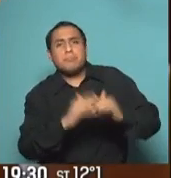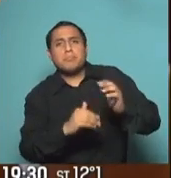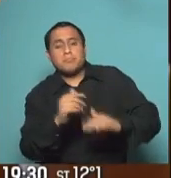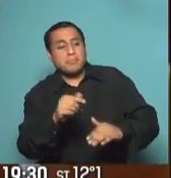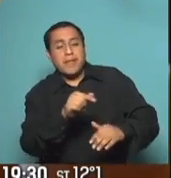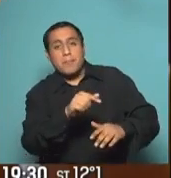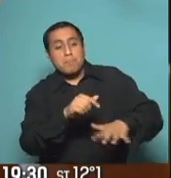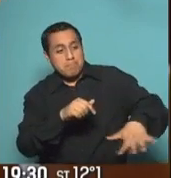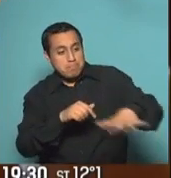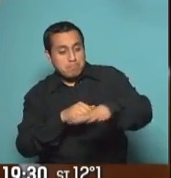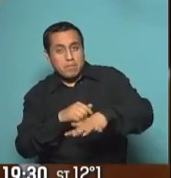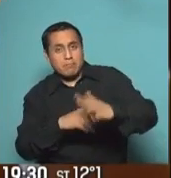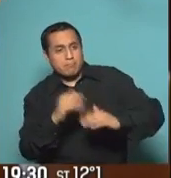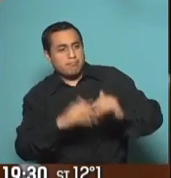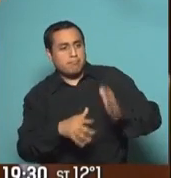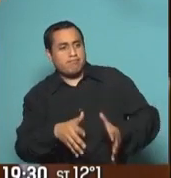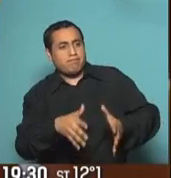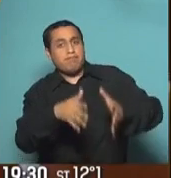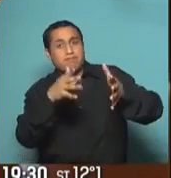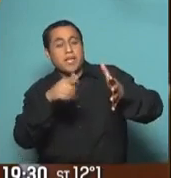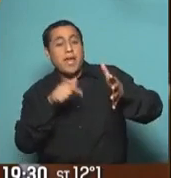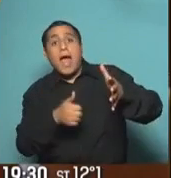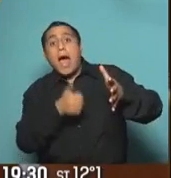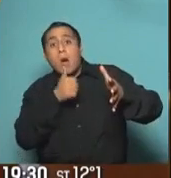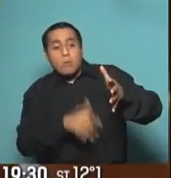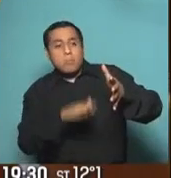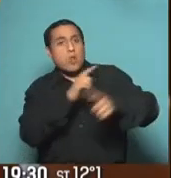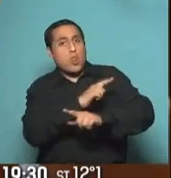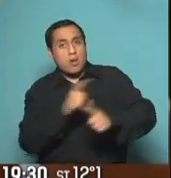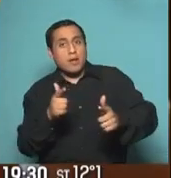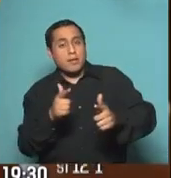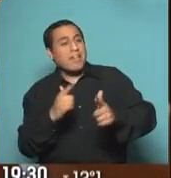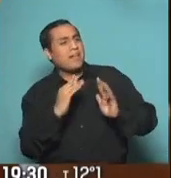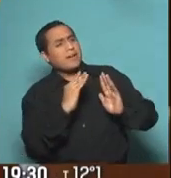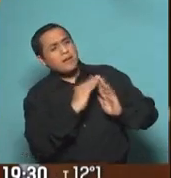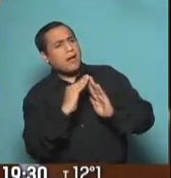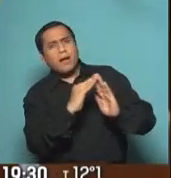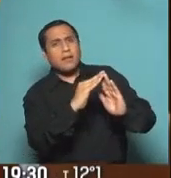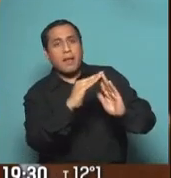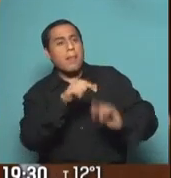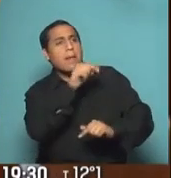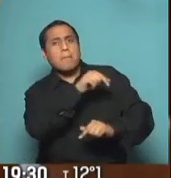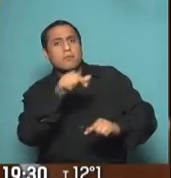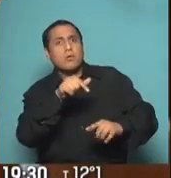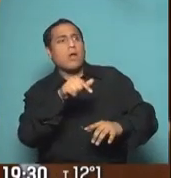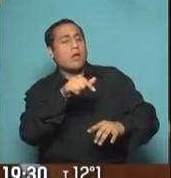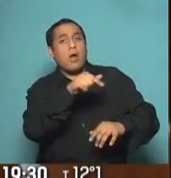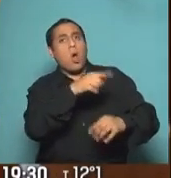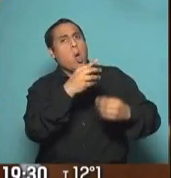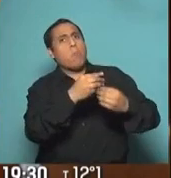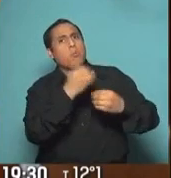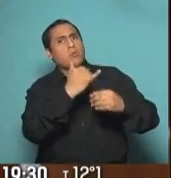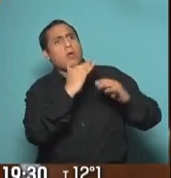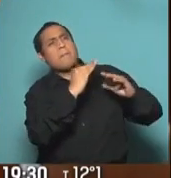agua y estaban los vecinos en sus ranchos porque también es una de las provincias que más viviendas ranchos tiene del